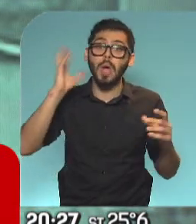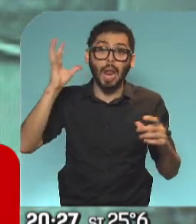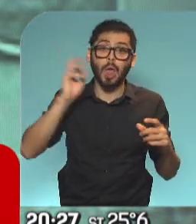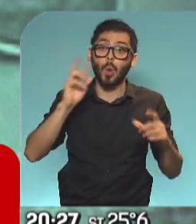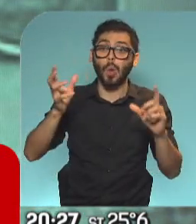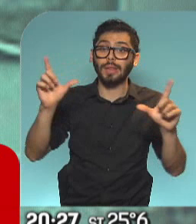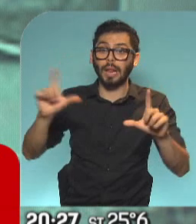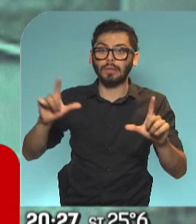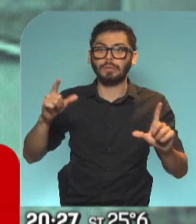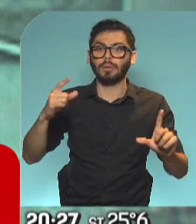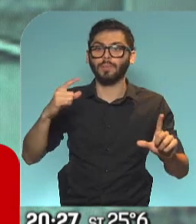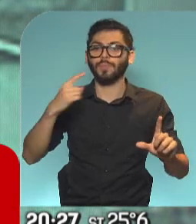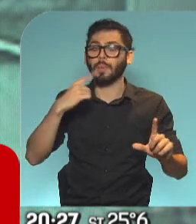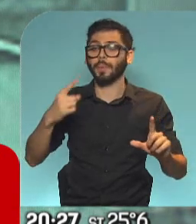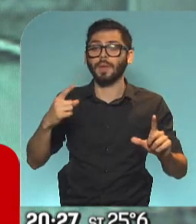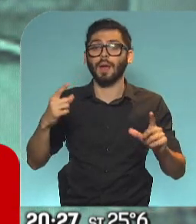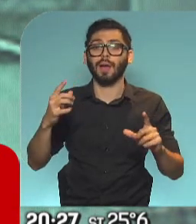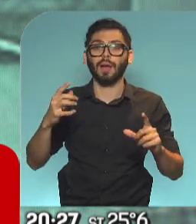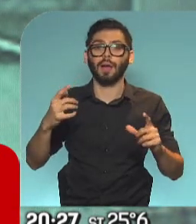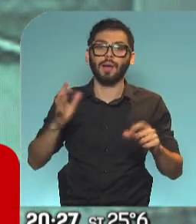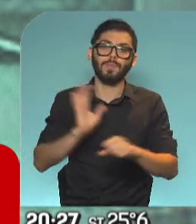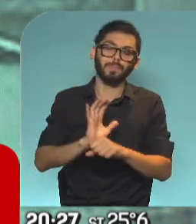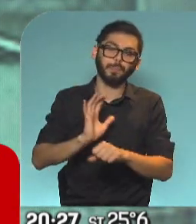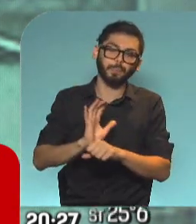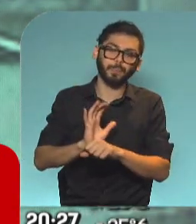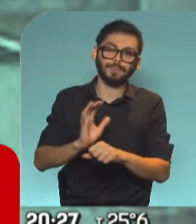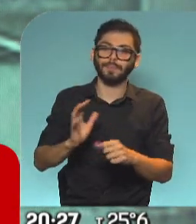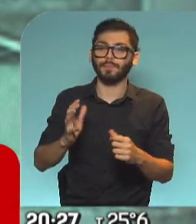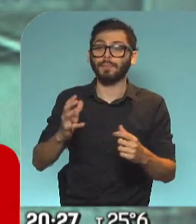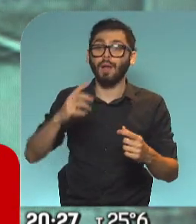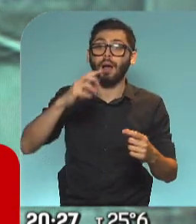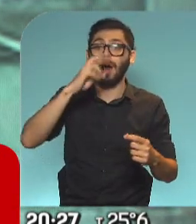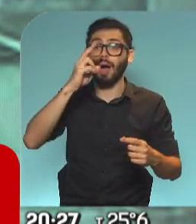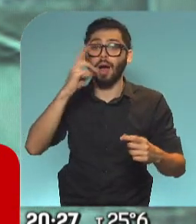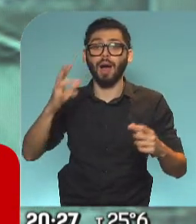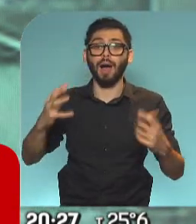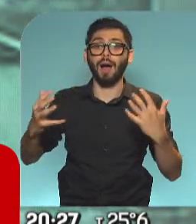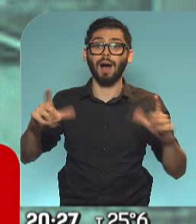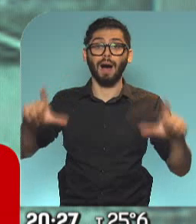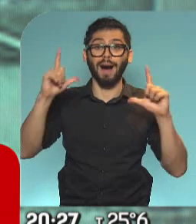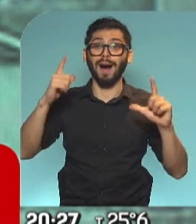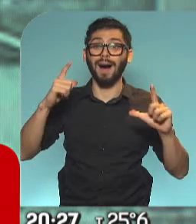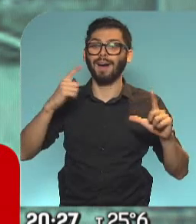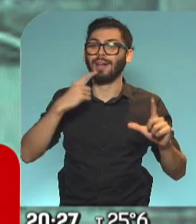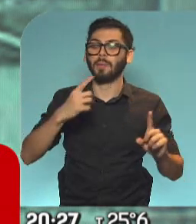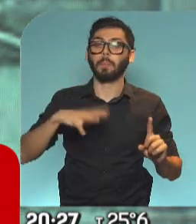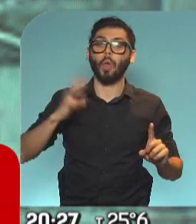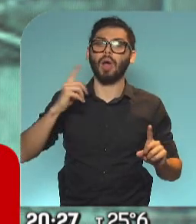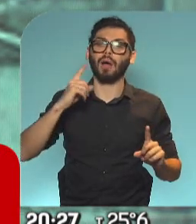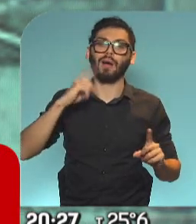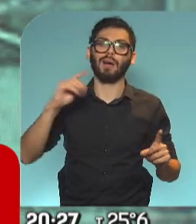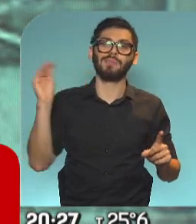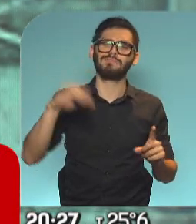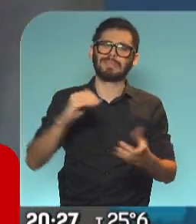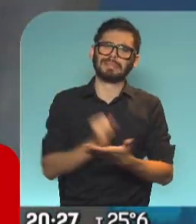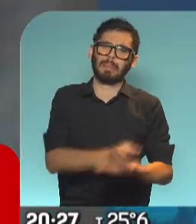televisión, para no hacer fulbito con la tribuna, hablando en términos maradonianos, probablemente temió que pudiera haber una actitud por de si ese un fiscal tipo.